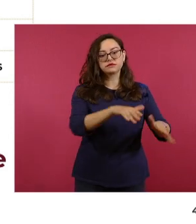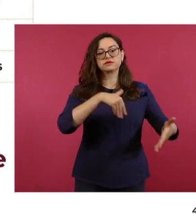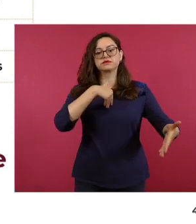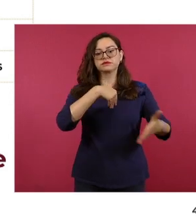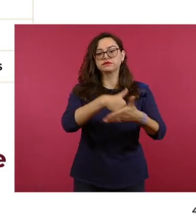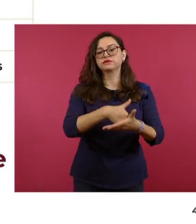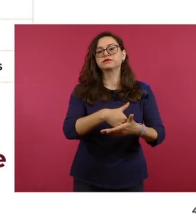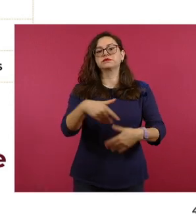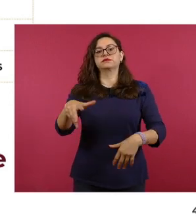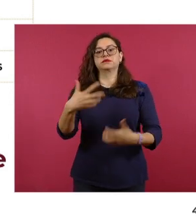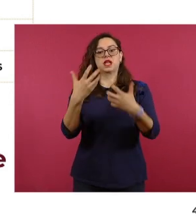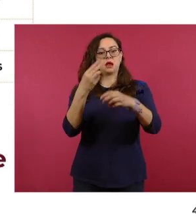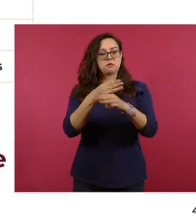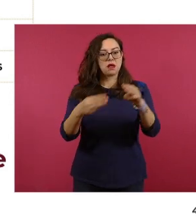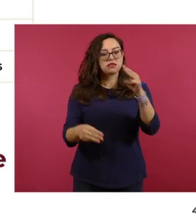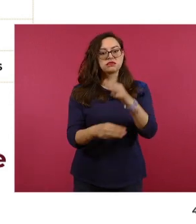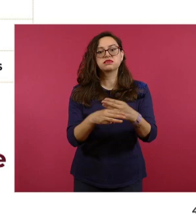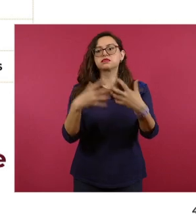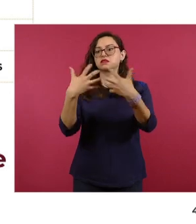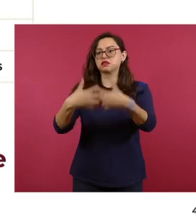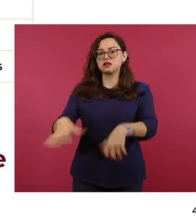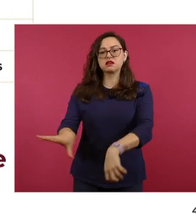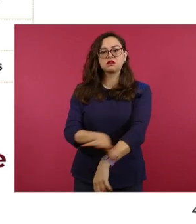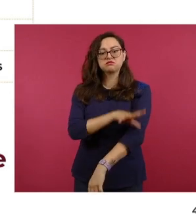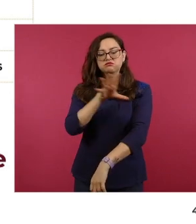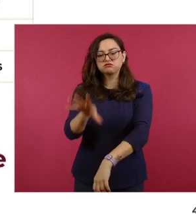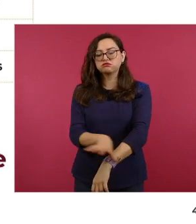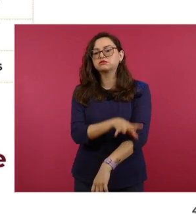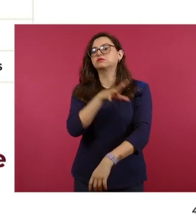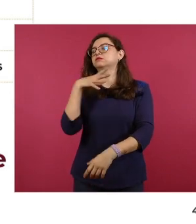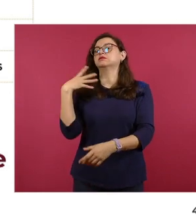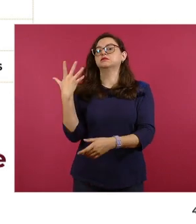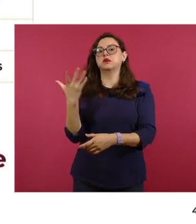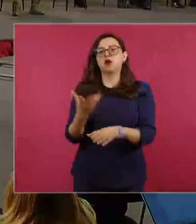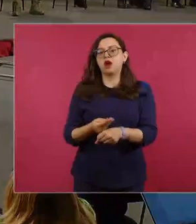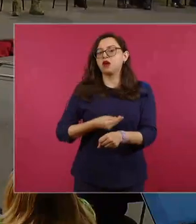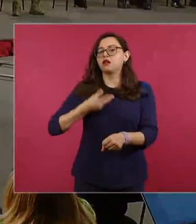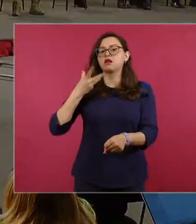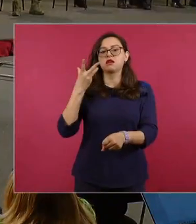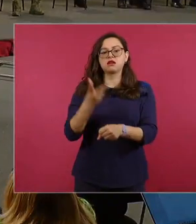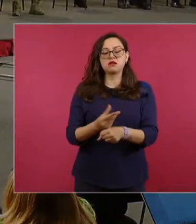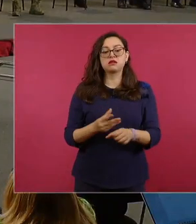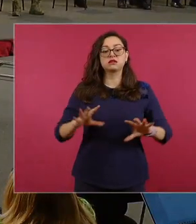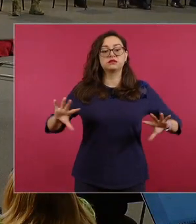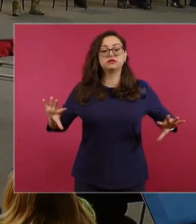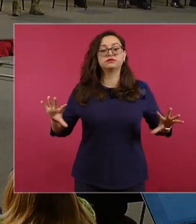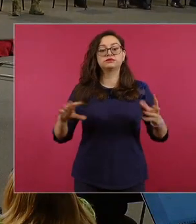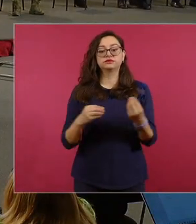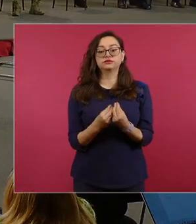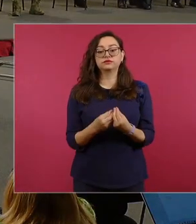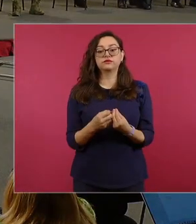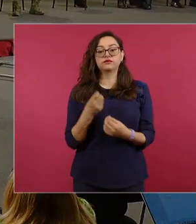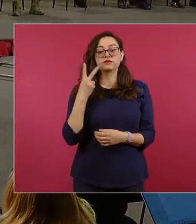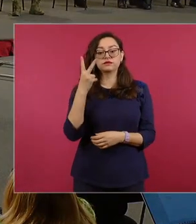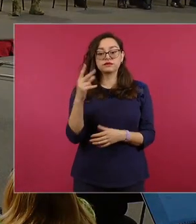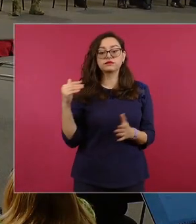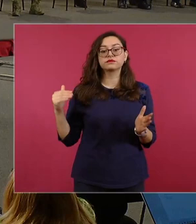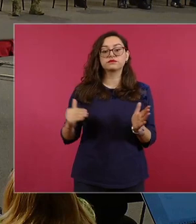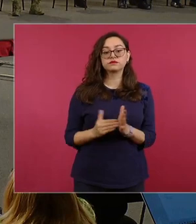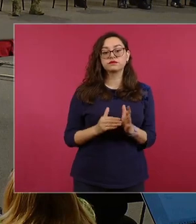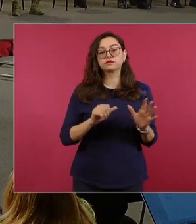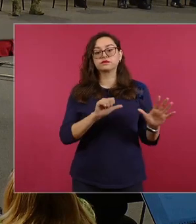sistemas eléctricos, estudios y proyectos y mantenimiento rutinario, haciendo una suma total de